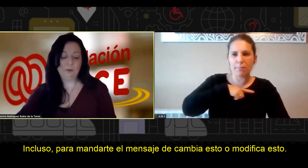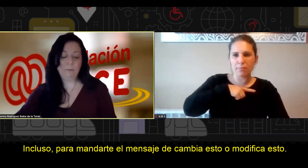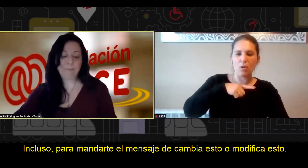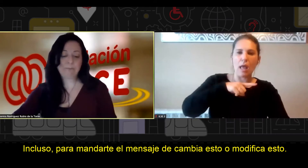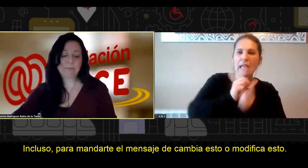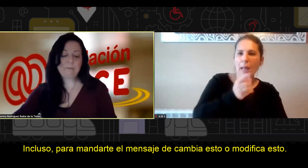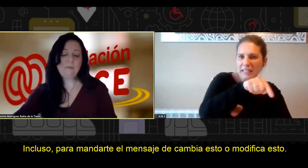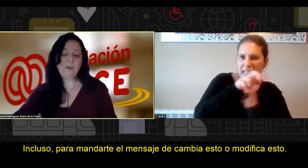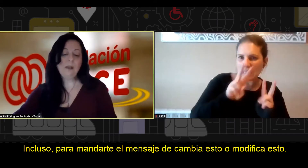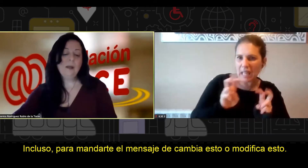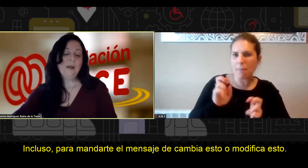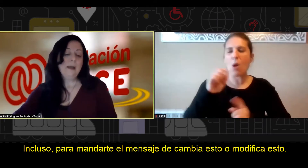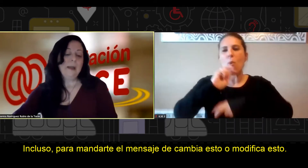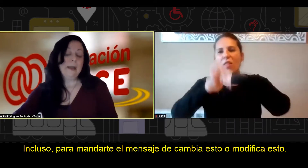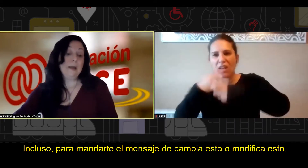esto.